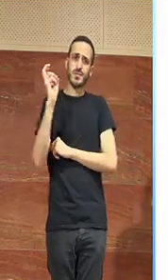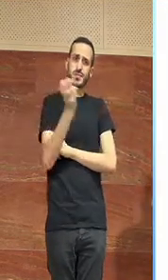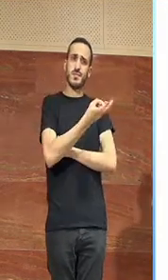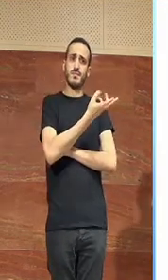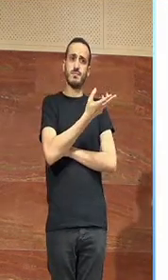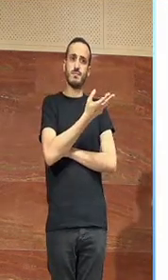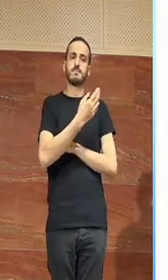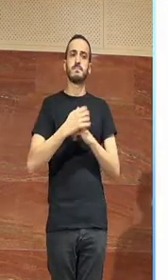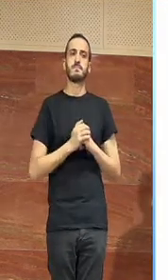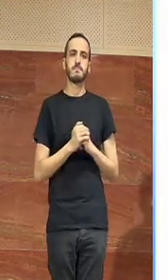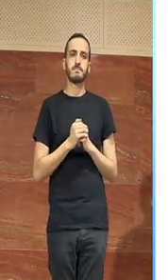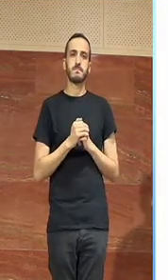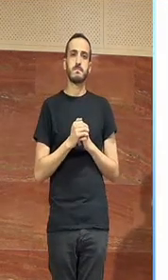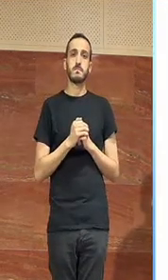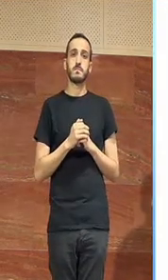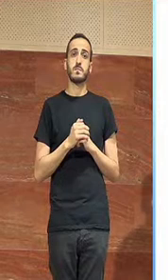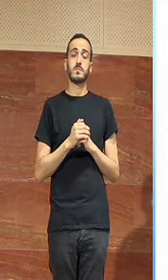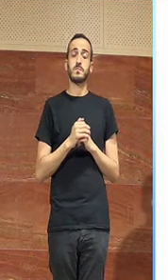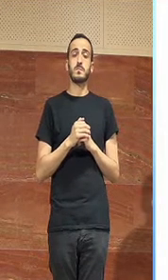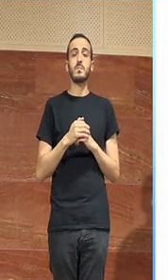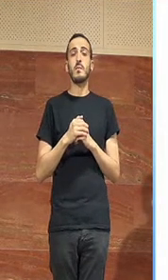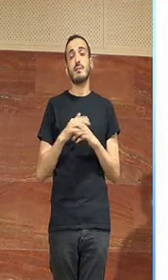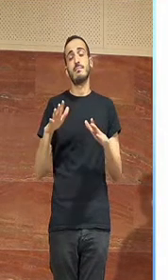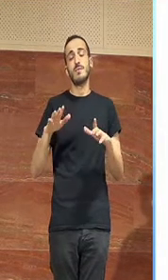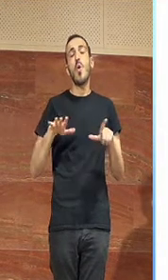El Banco Mundial establece que el umbral de pobreza